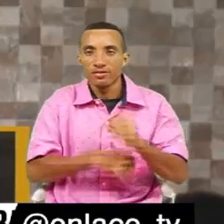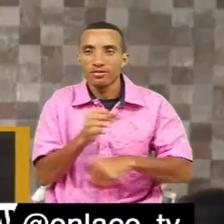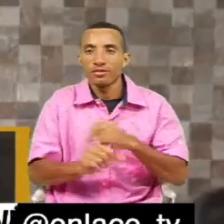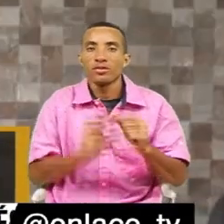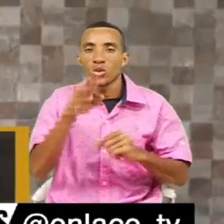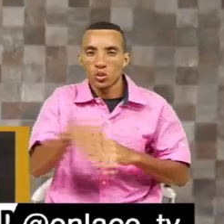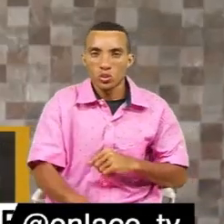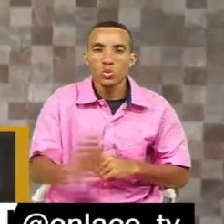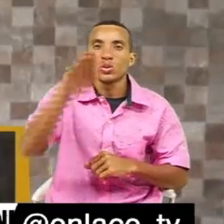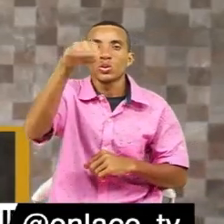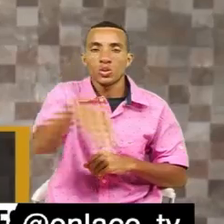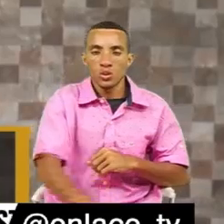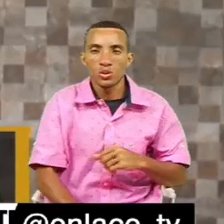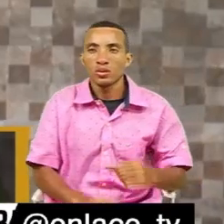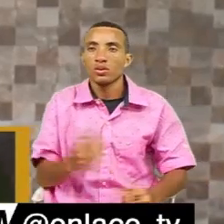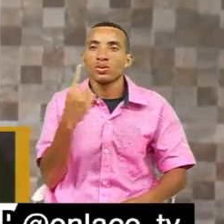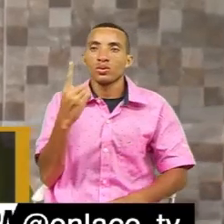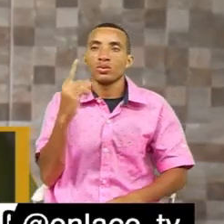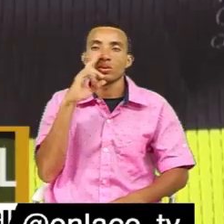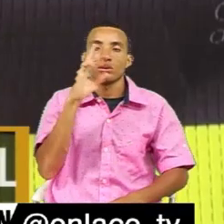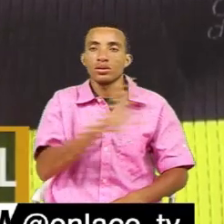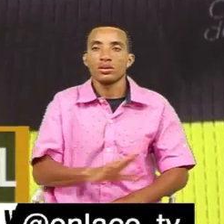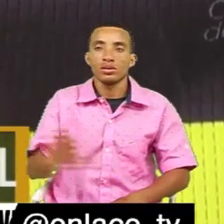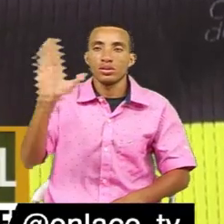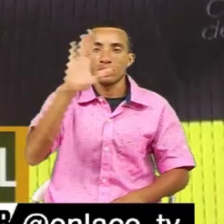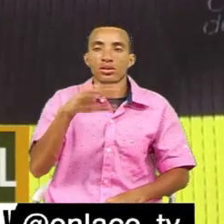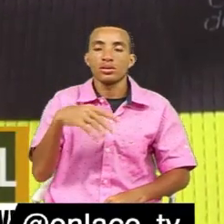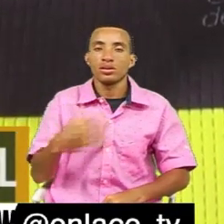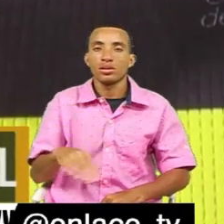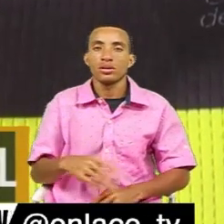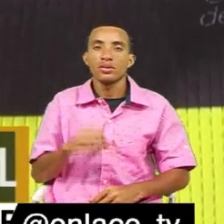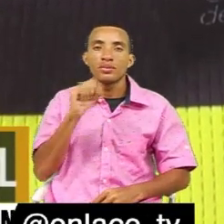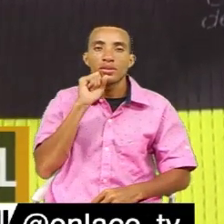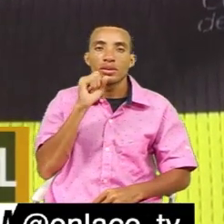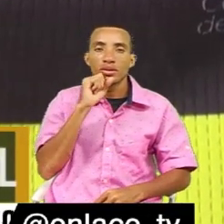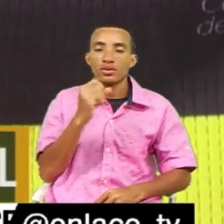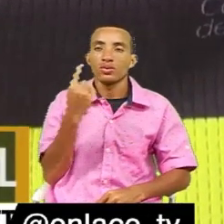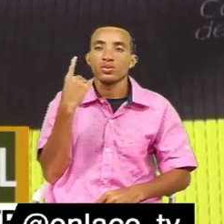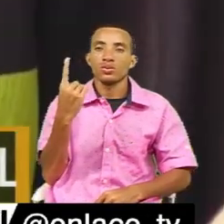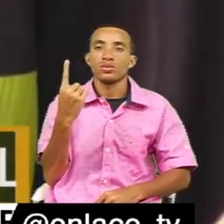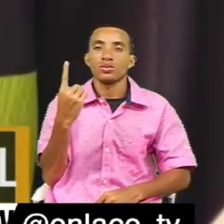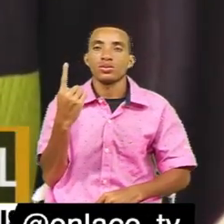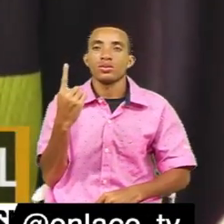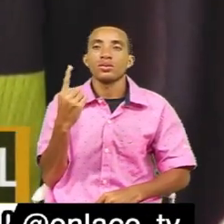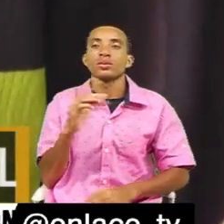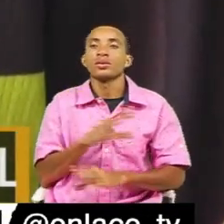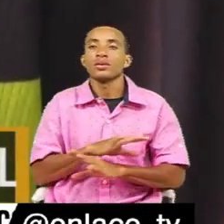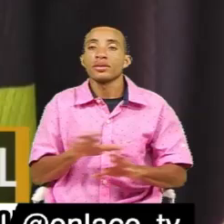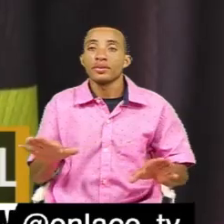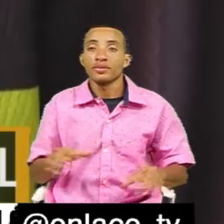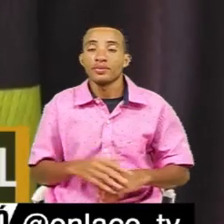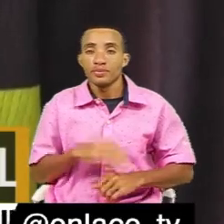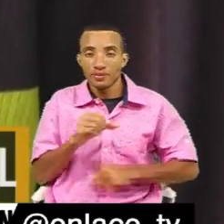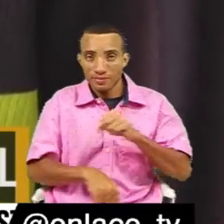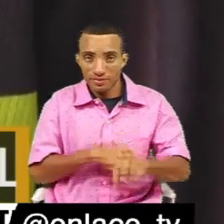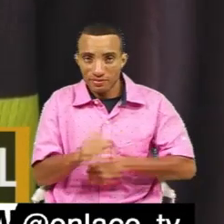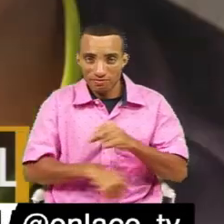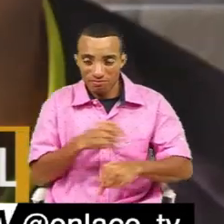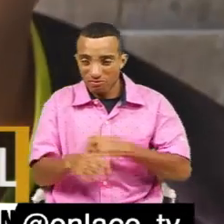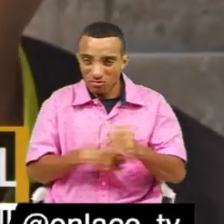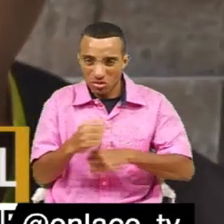él es el único campeón nacional que tiene Santander, perdón, Barranca Bermeja es el único campeón nacional que tiene en una categoría altamente